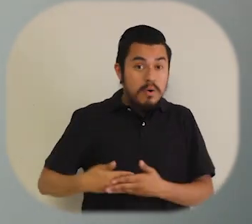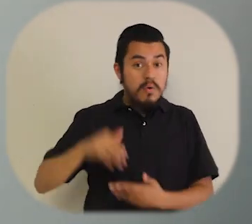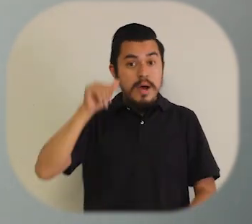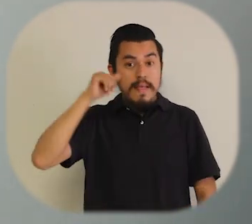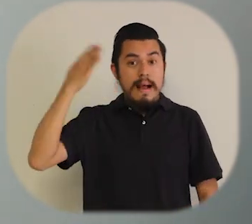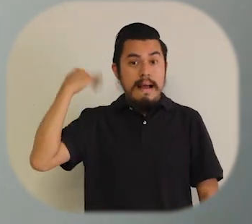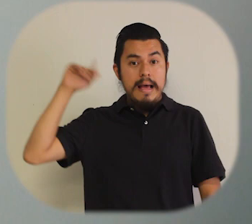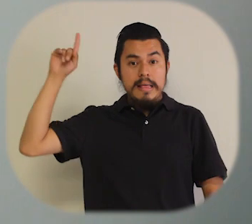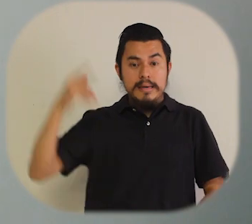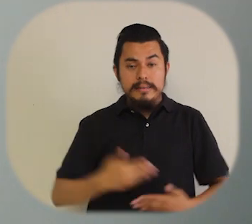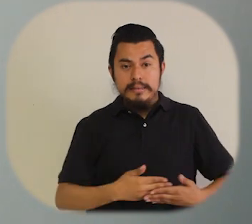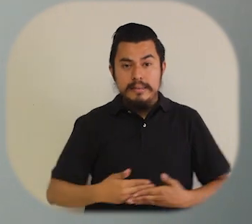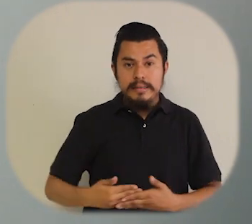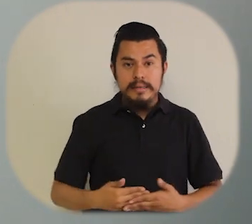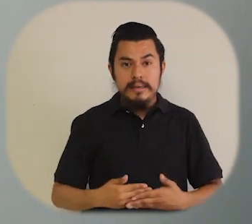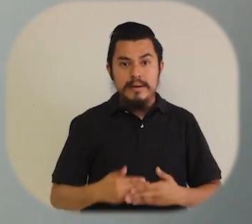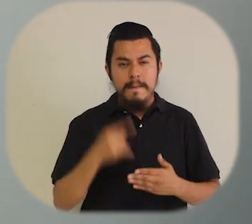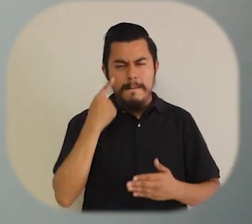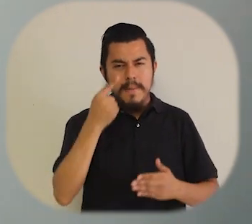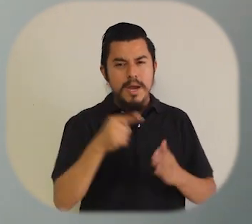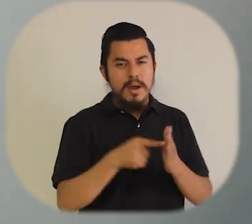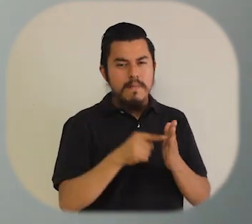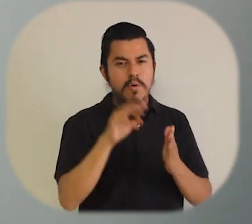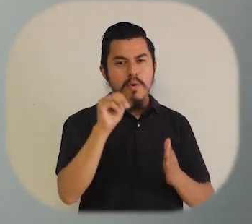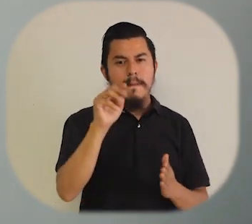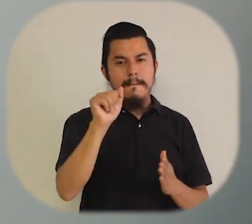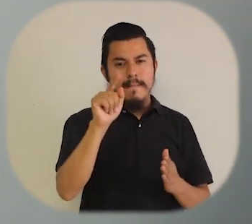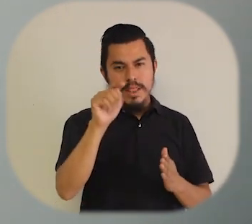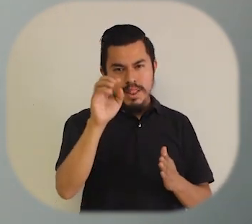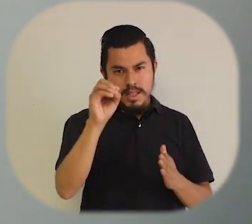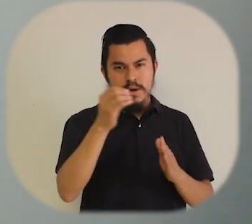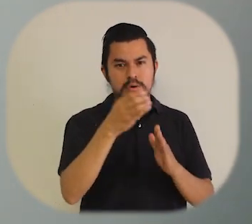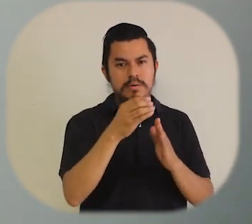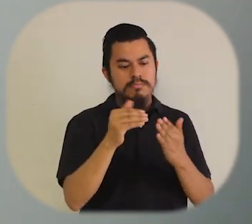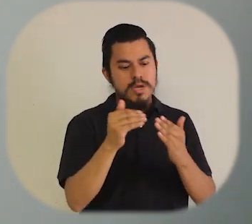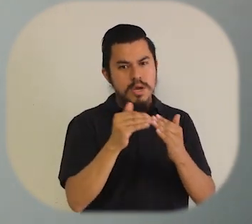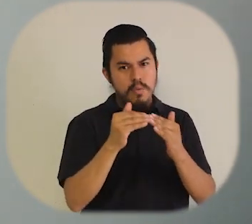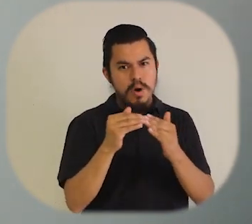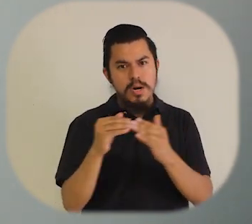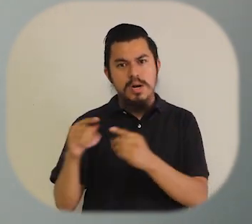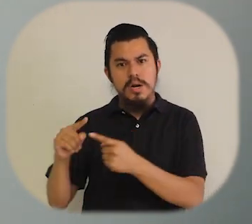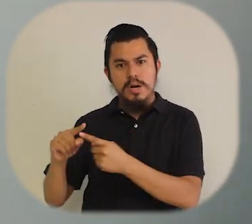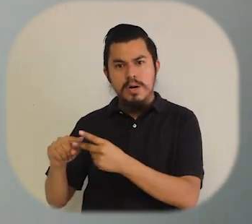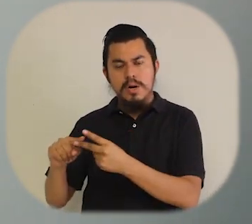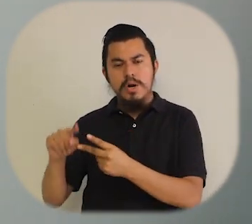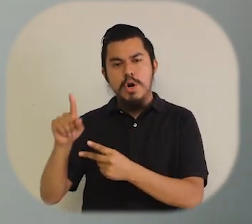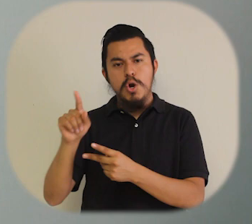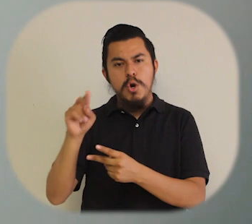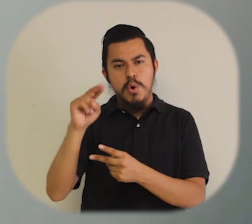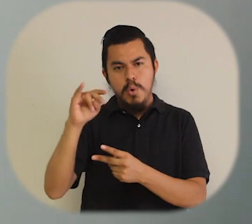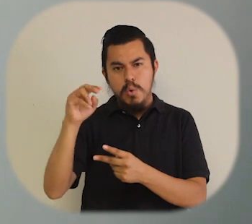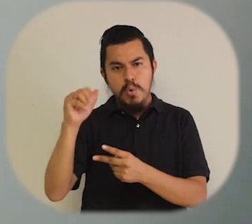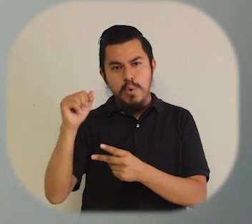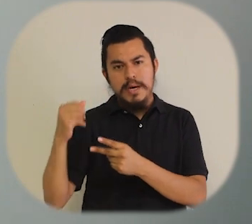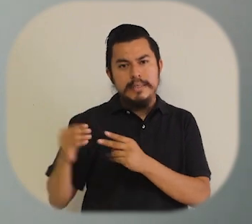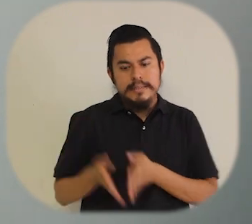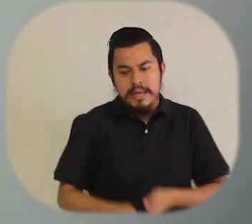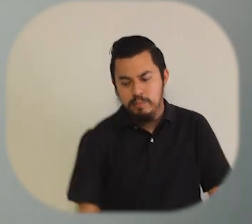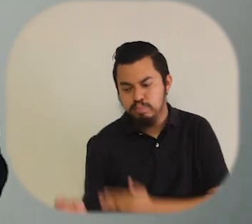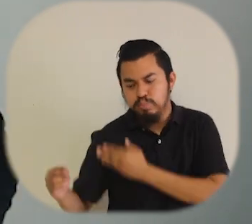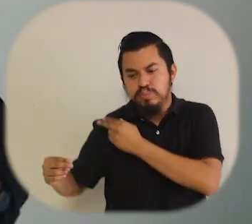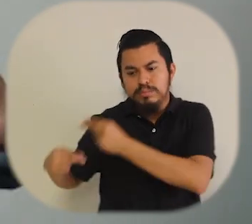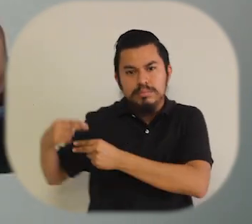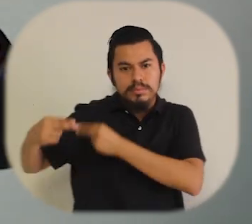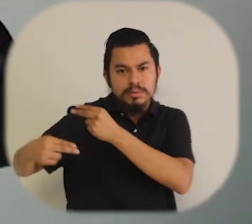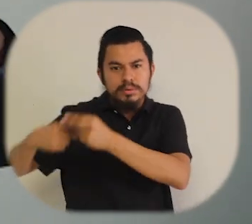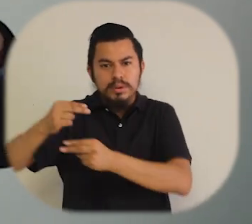un inicio. En Mateo y en Lucas nosotros vemos las genealogías. Las genealogías en Mateo y